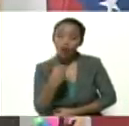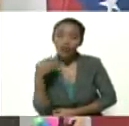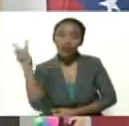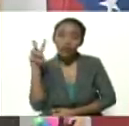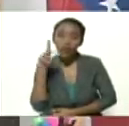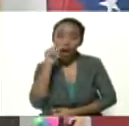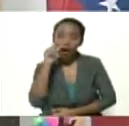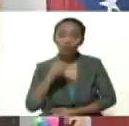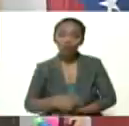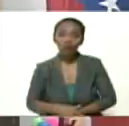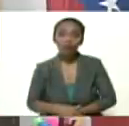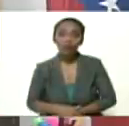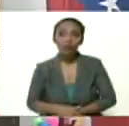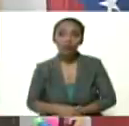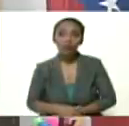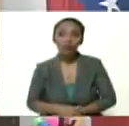venezolano.